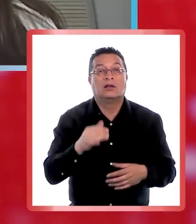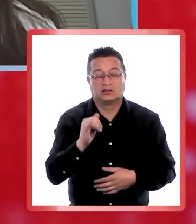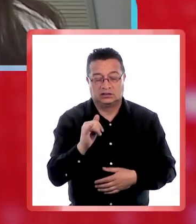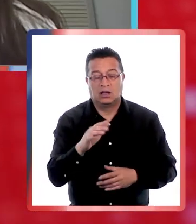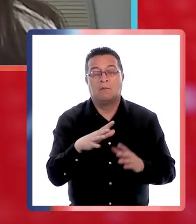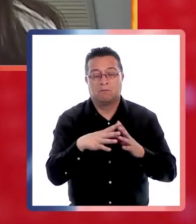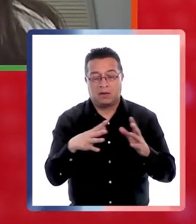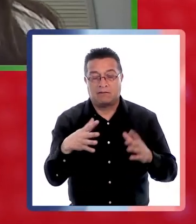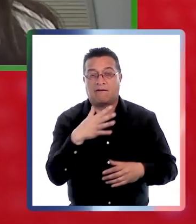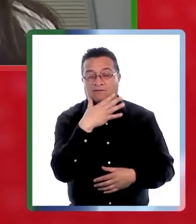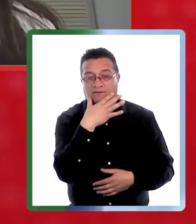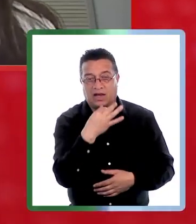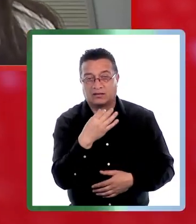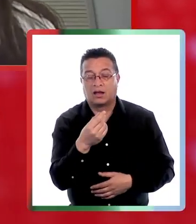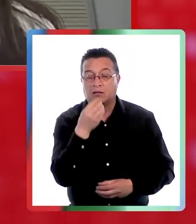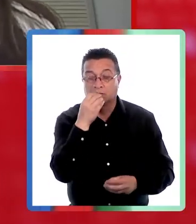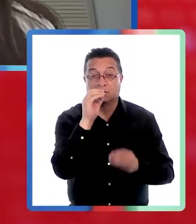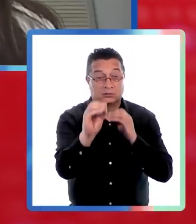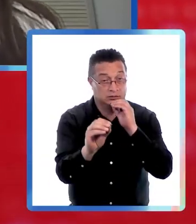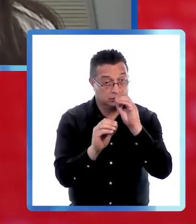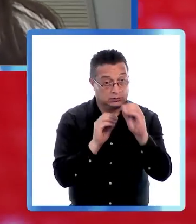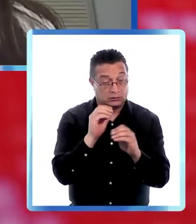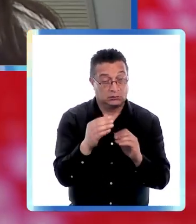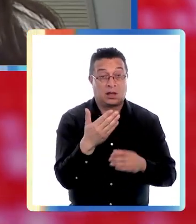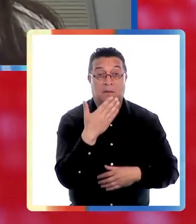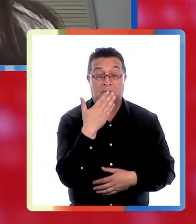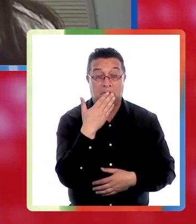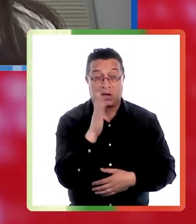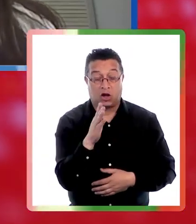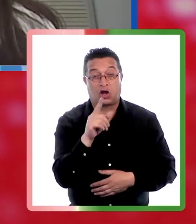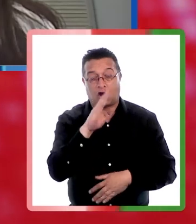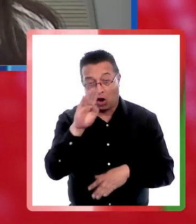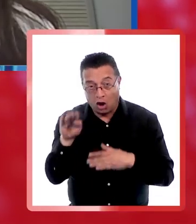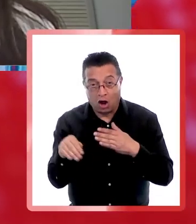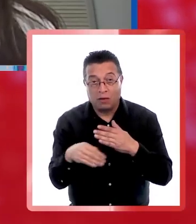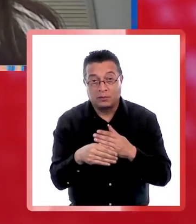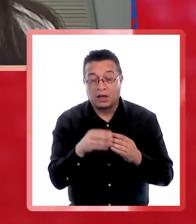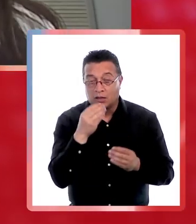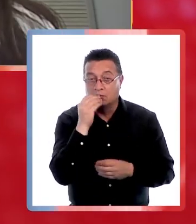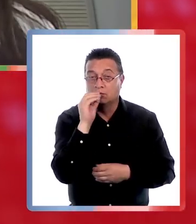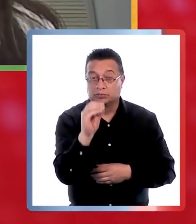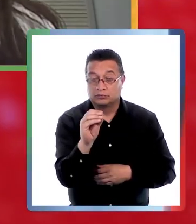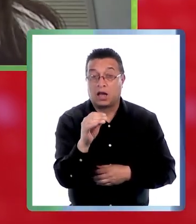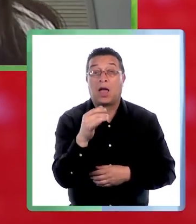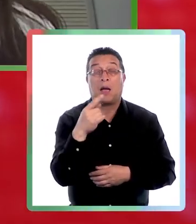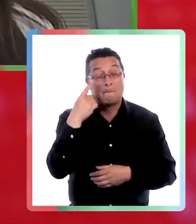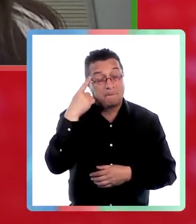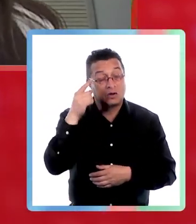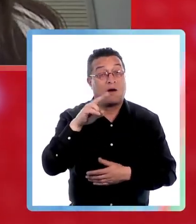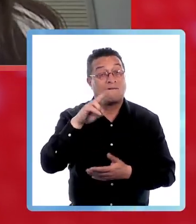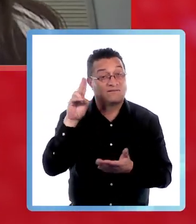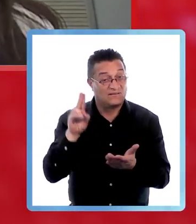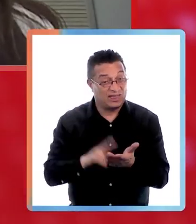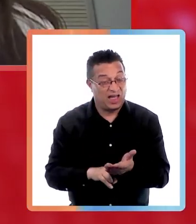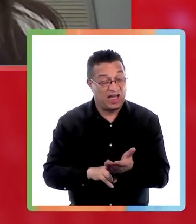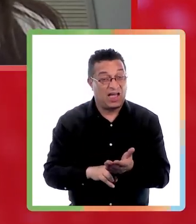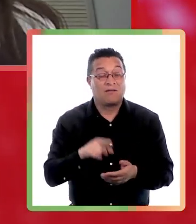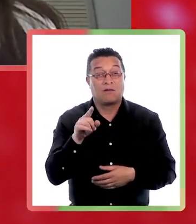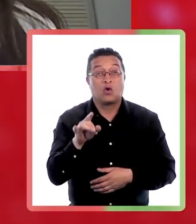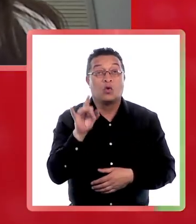El autoexamen es más fácil, se recomienda de manera complementaria, pero la verdad es